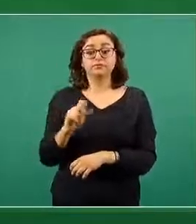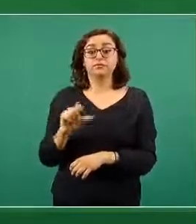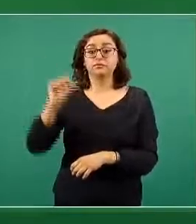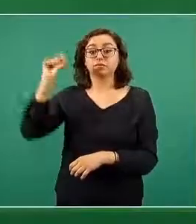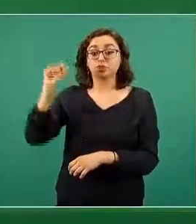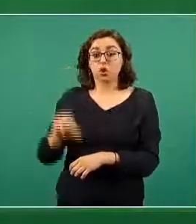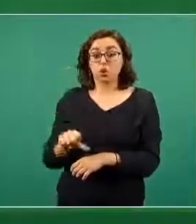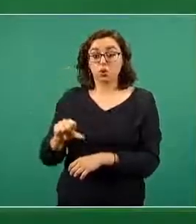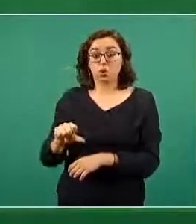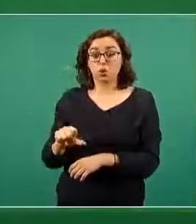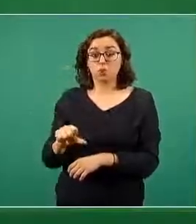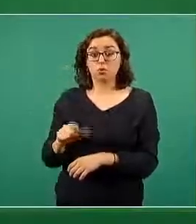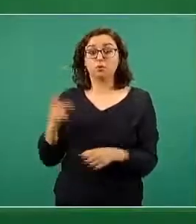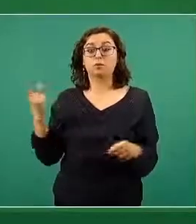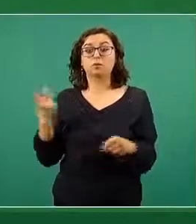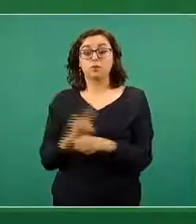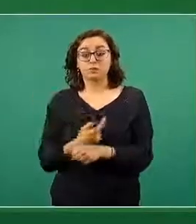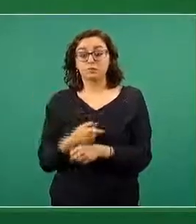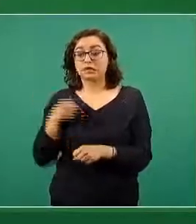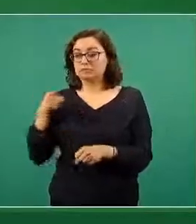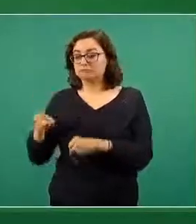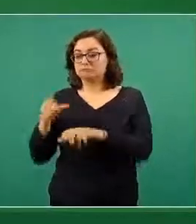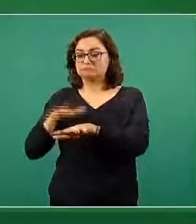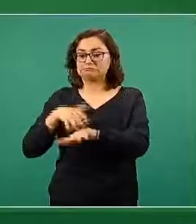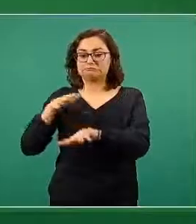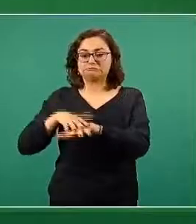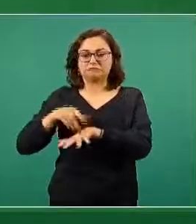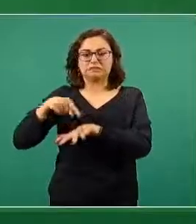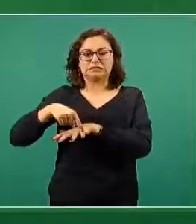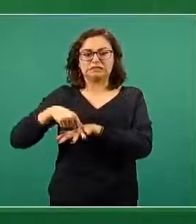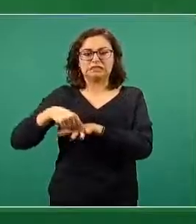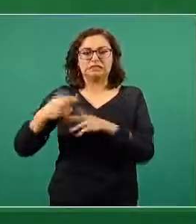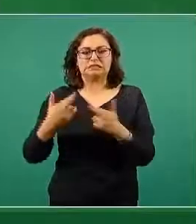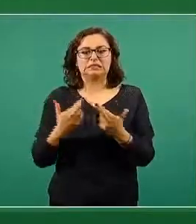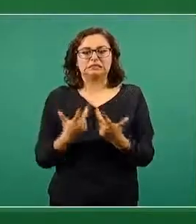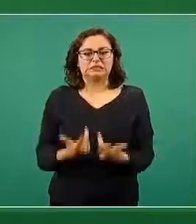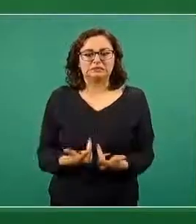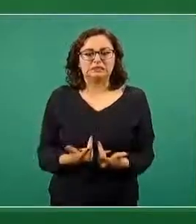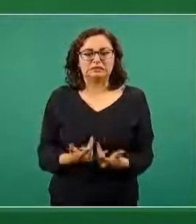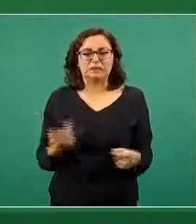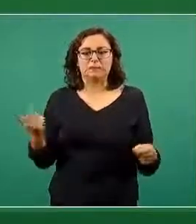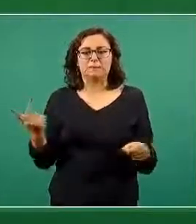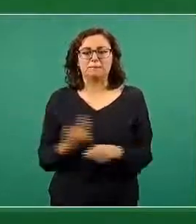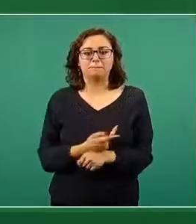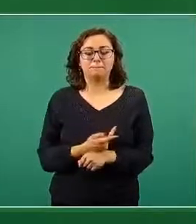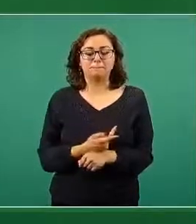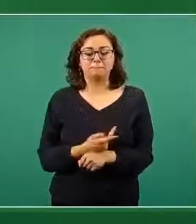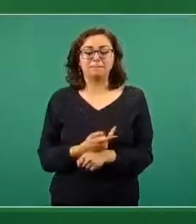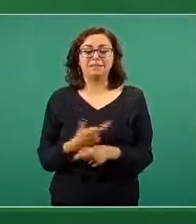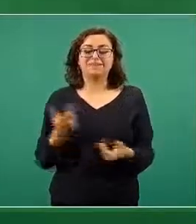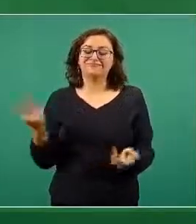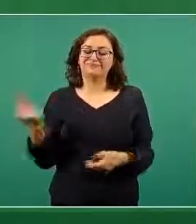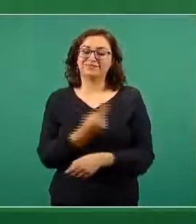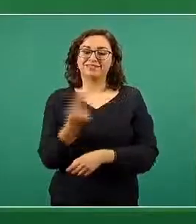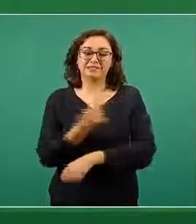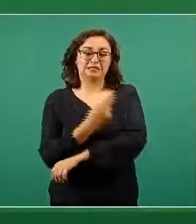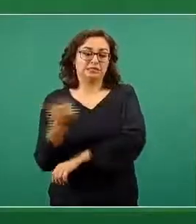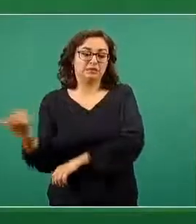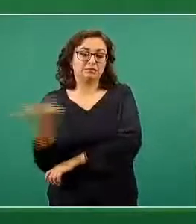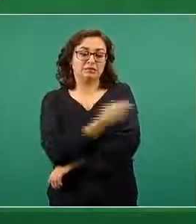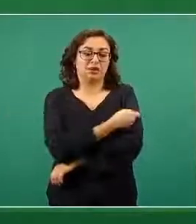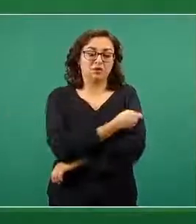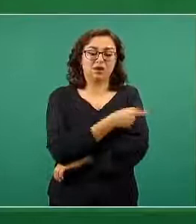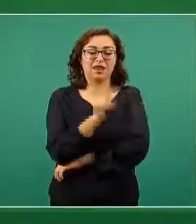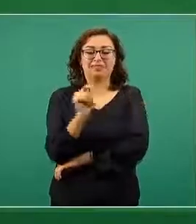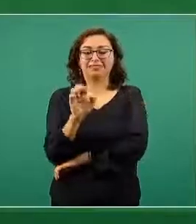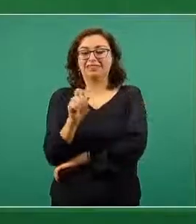sufrió una lesión en un dedo del pie, por lo que será necesario aplicar la vacuna contra el tétanos y algunos